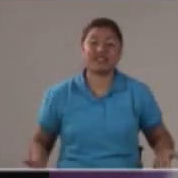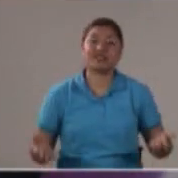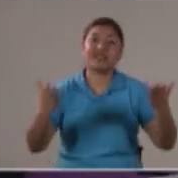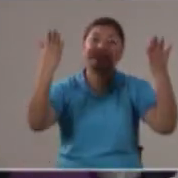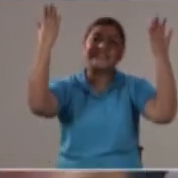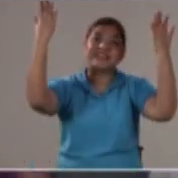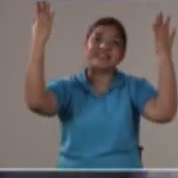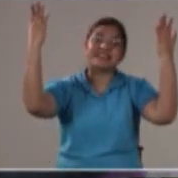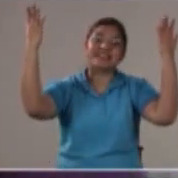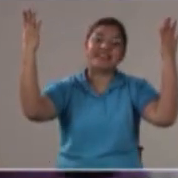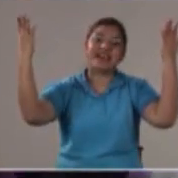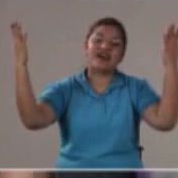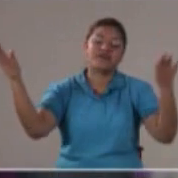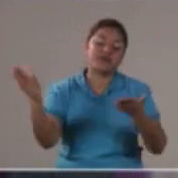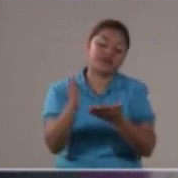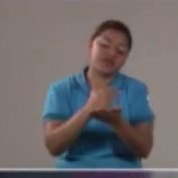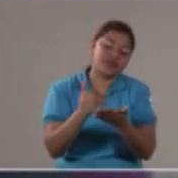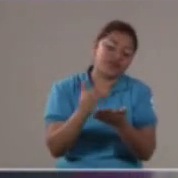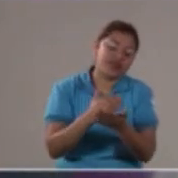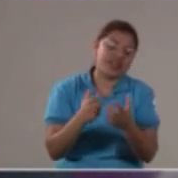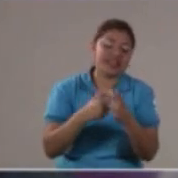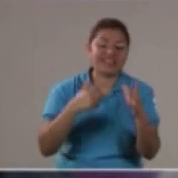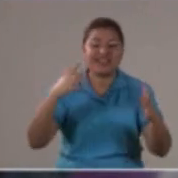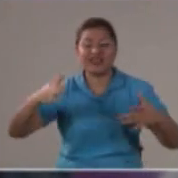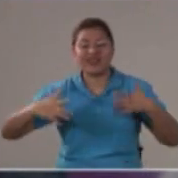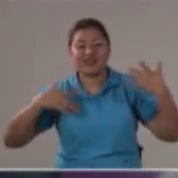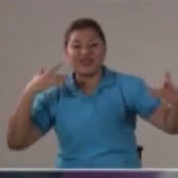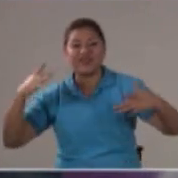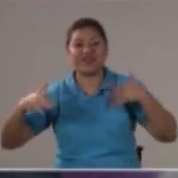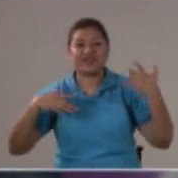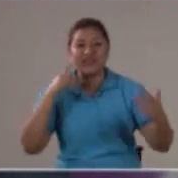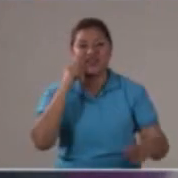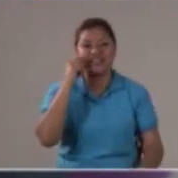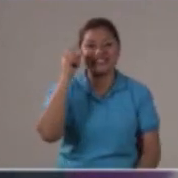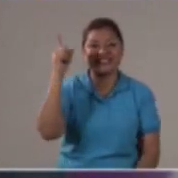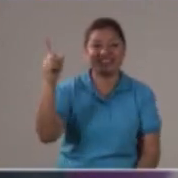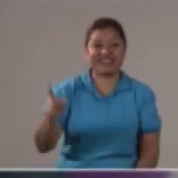Señor con alegría, con júbilo.